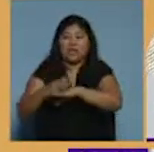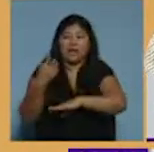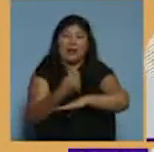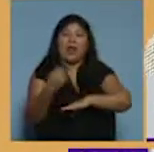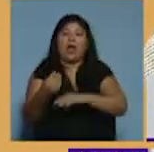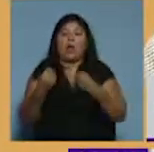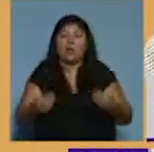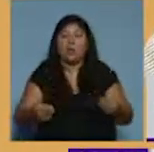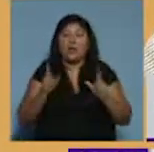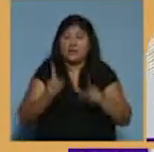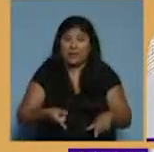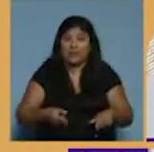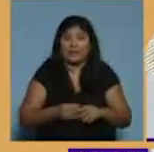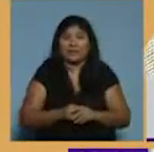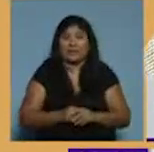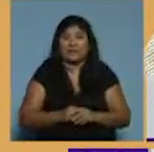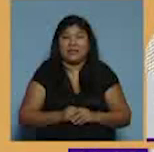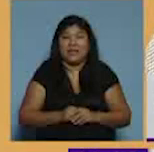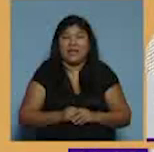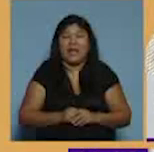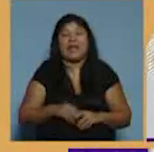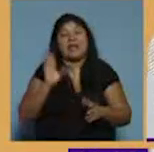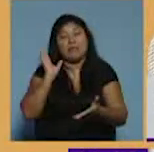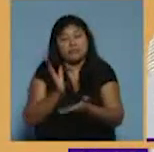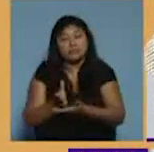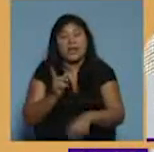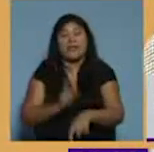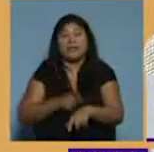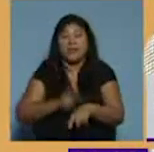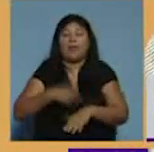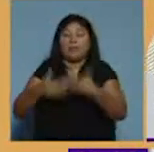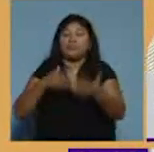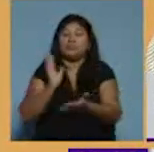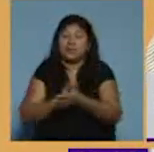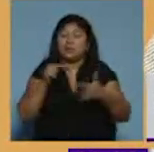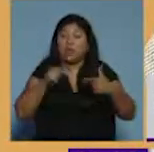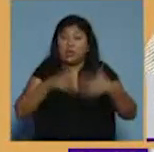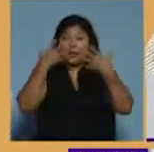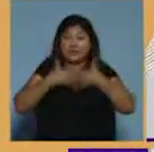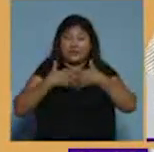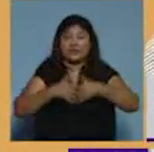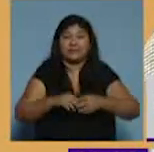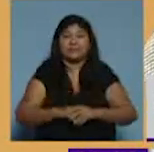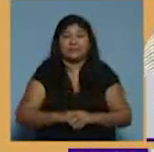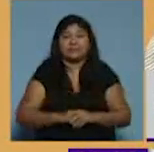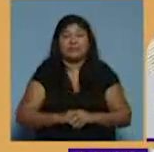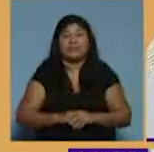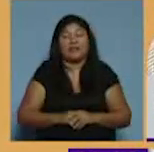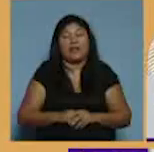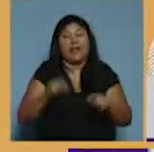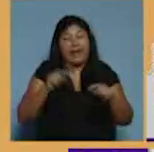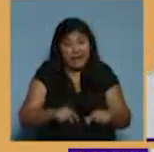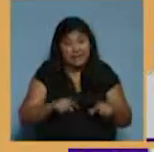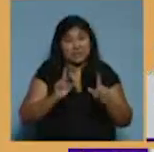y del monto de las penas aplicados aplicadas a cada uno de los condenados eso es una etapa